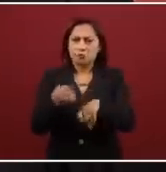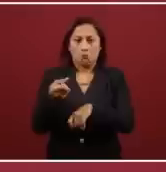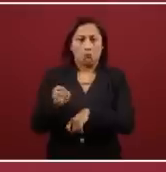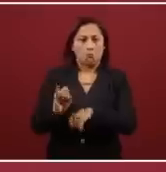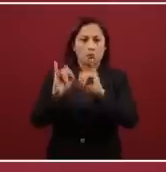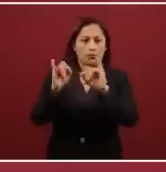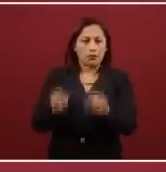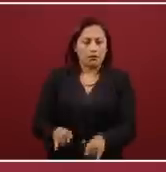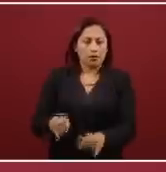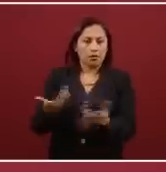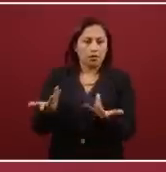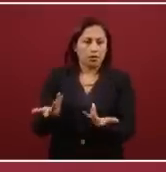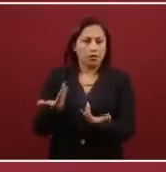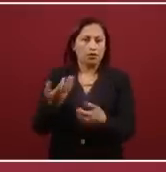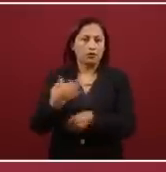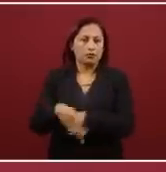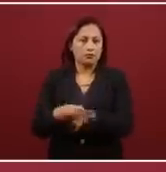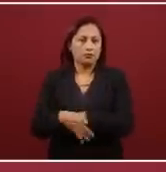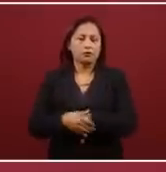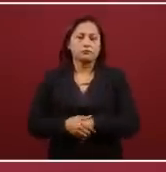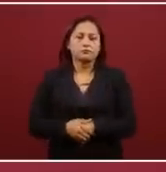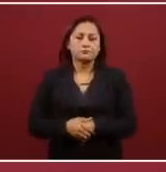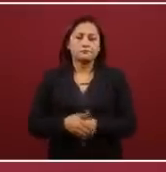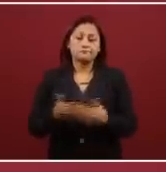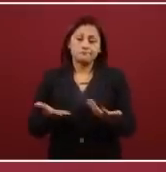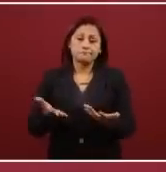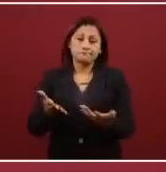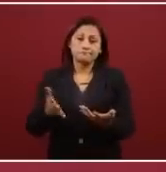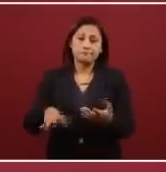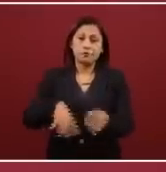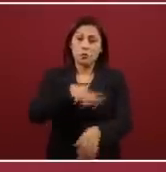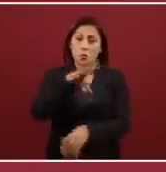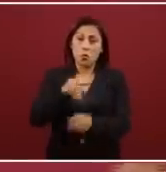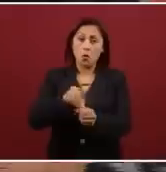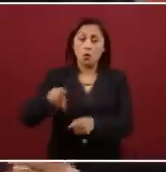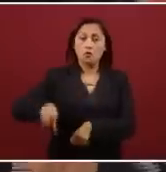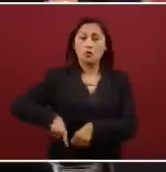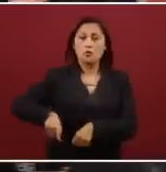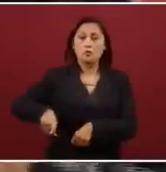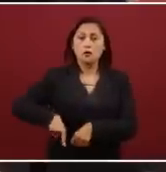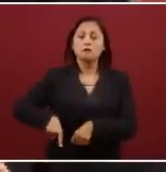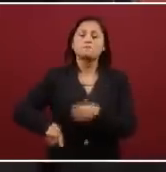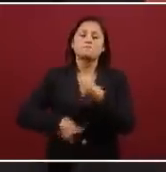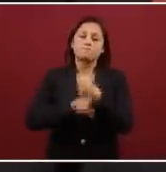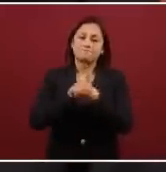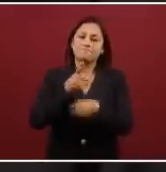gobierno, en su conjunto. Entonces hay que ir